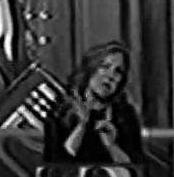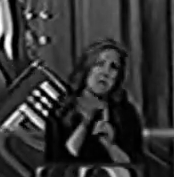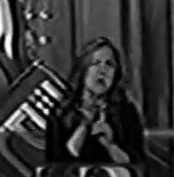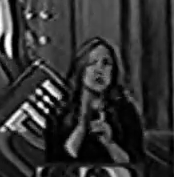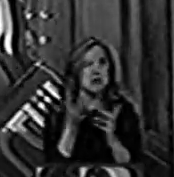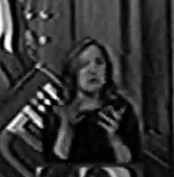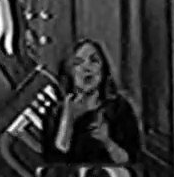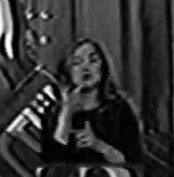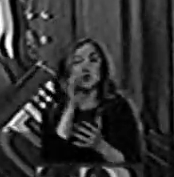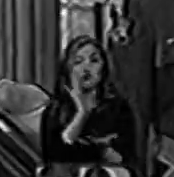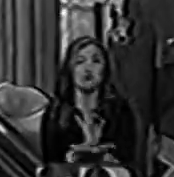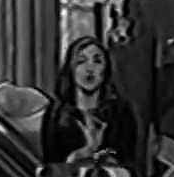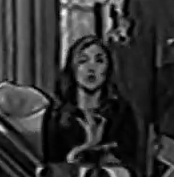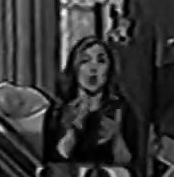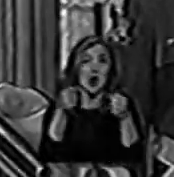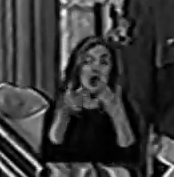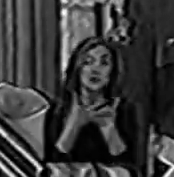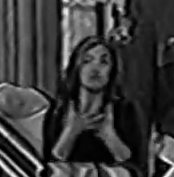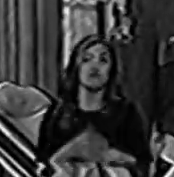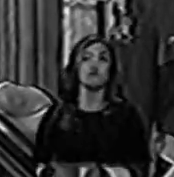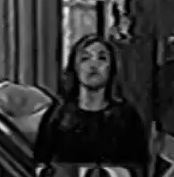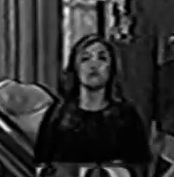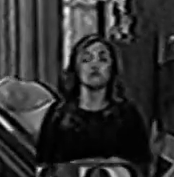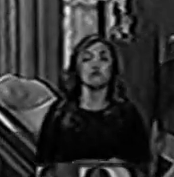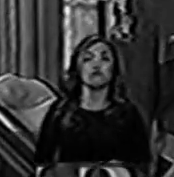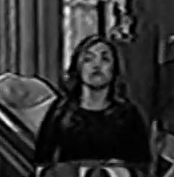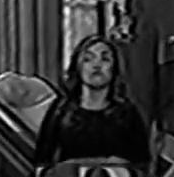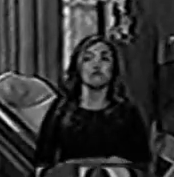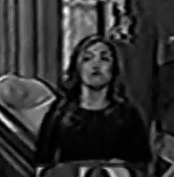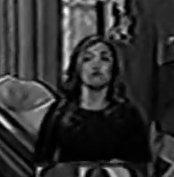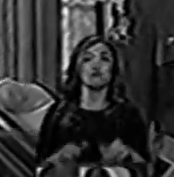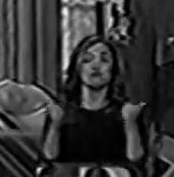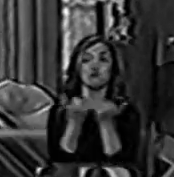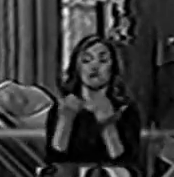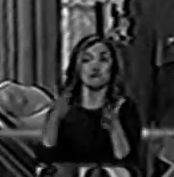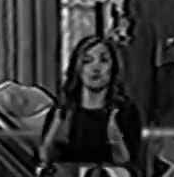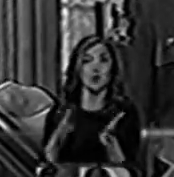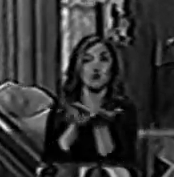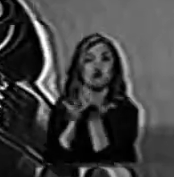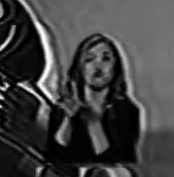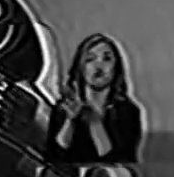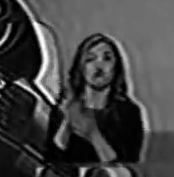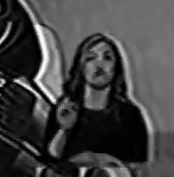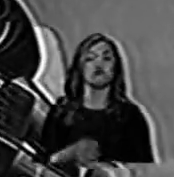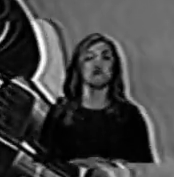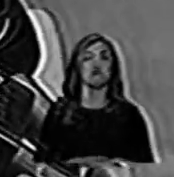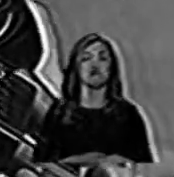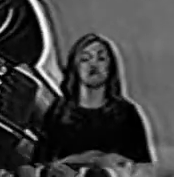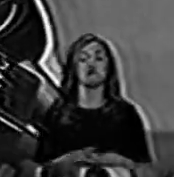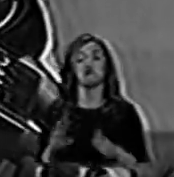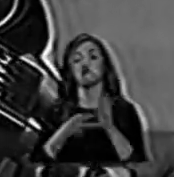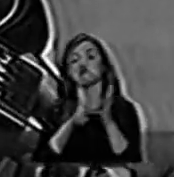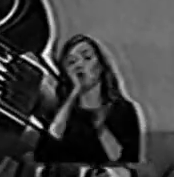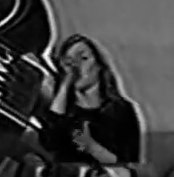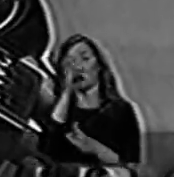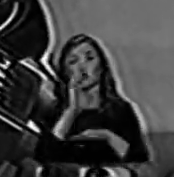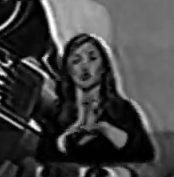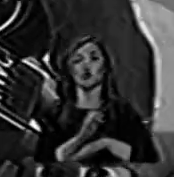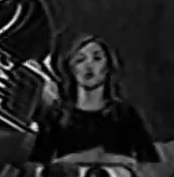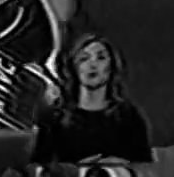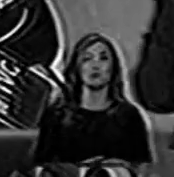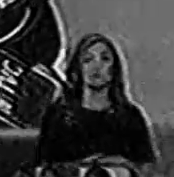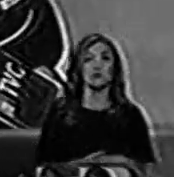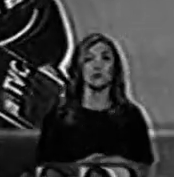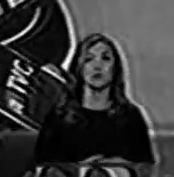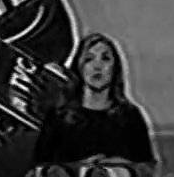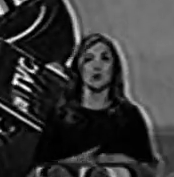después de lo que dijo la testigo Falcón. Cualquier otra cosa menos que la destitución es una burla a los ecuatorianos. Si quisieran forzar, habría una sanción de